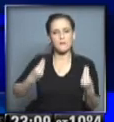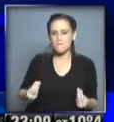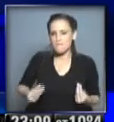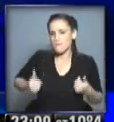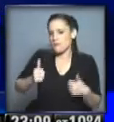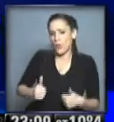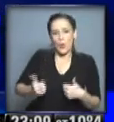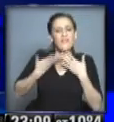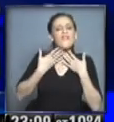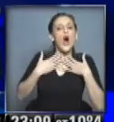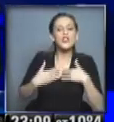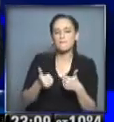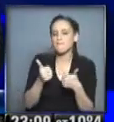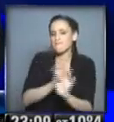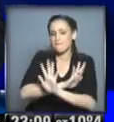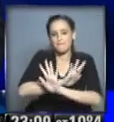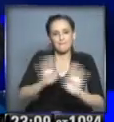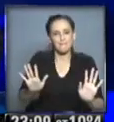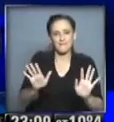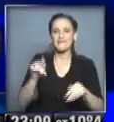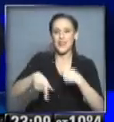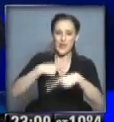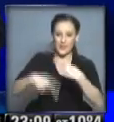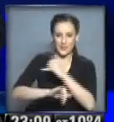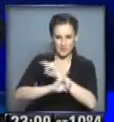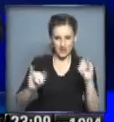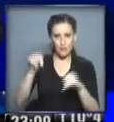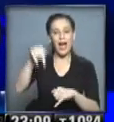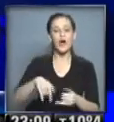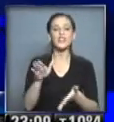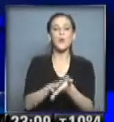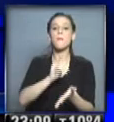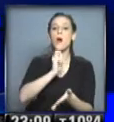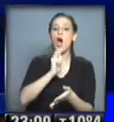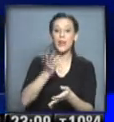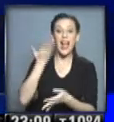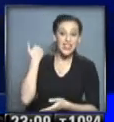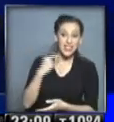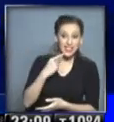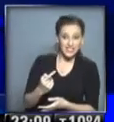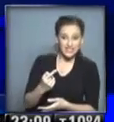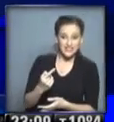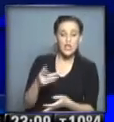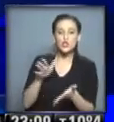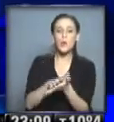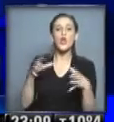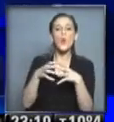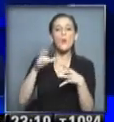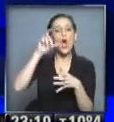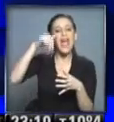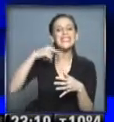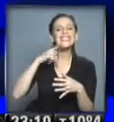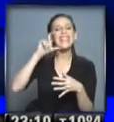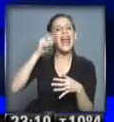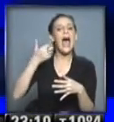con esa voz nosotros continuamos con este programa ahora con el móvil como anticipamos el elenco de en terapia que